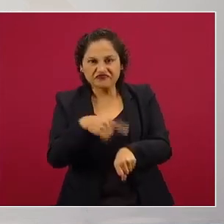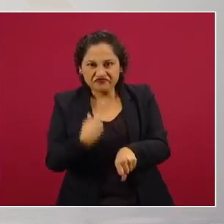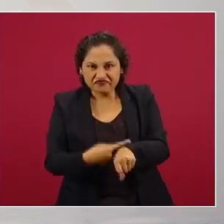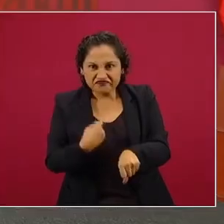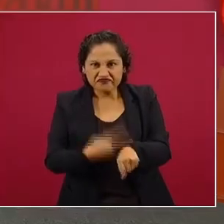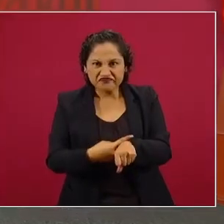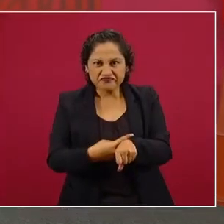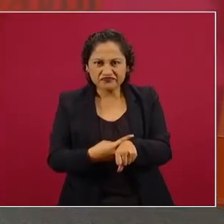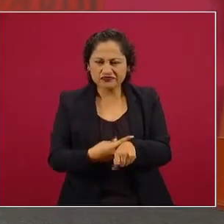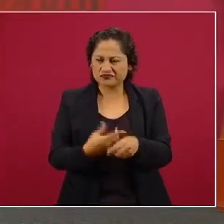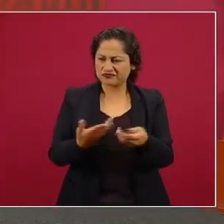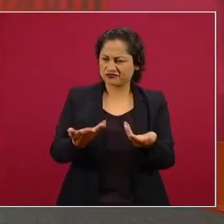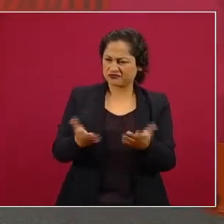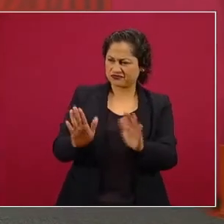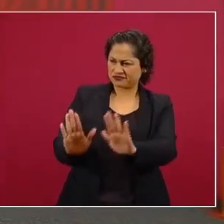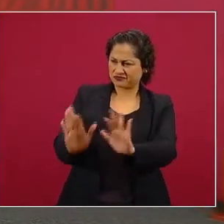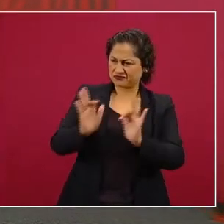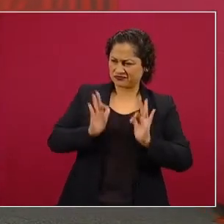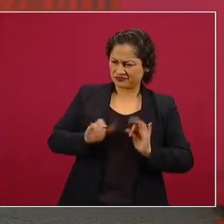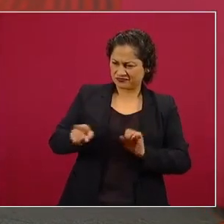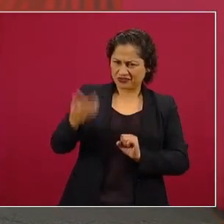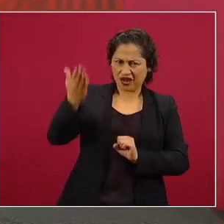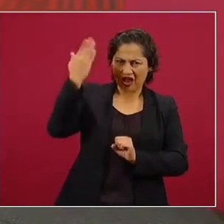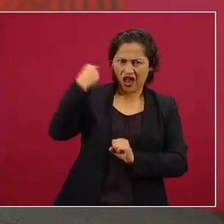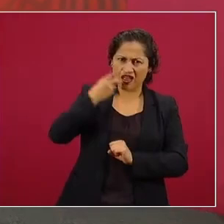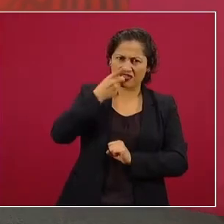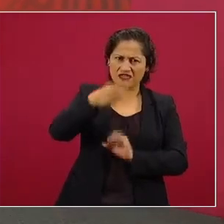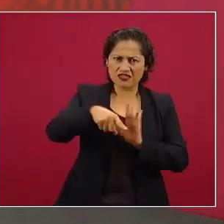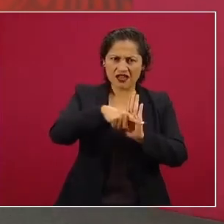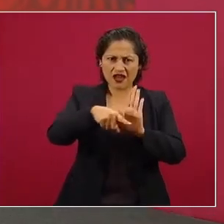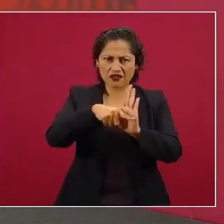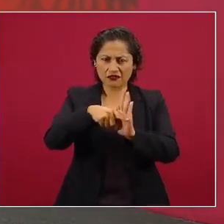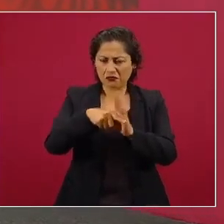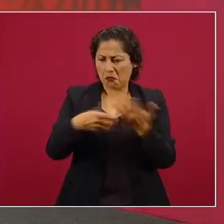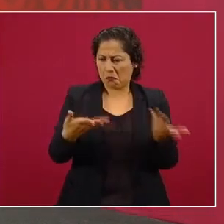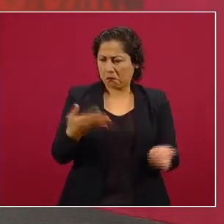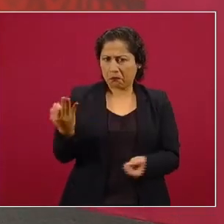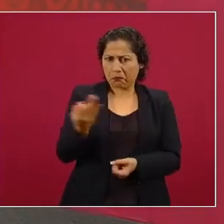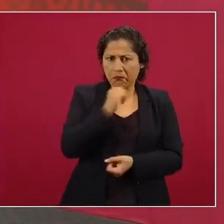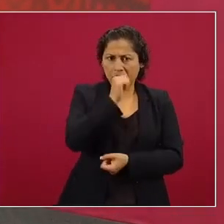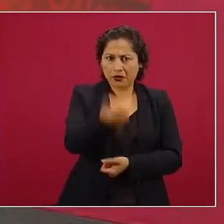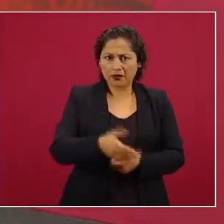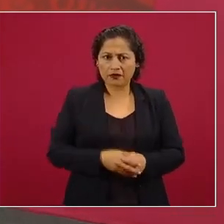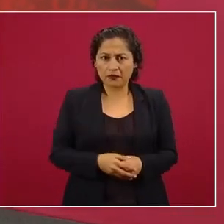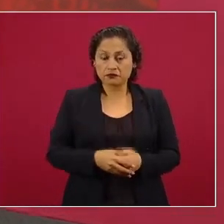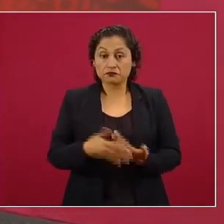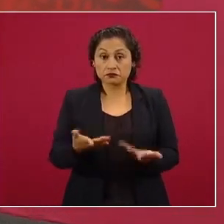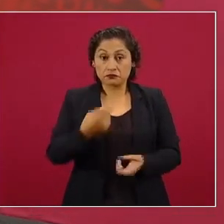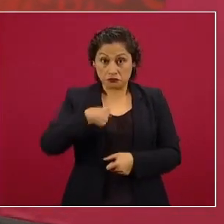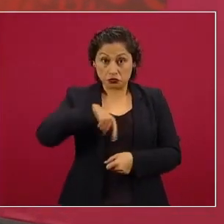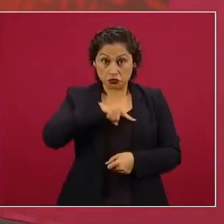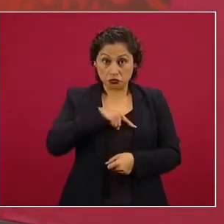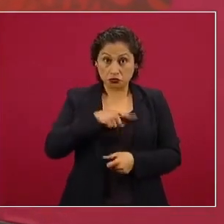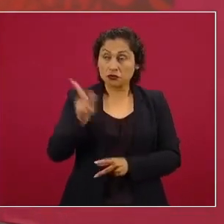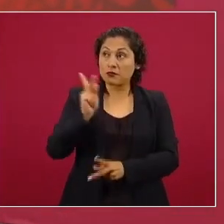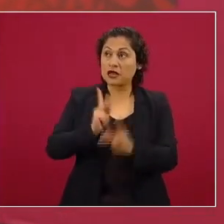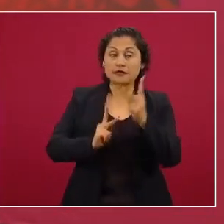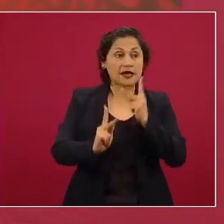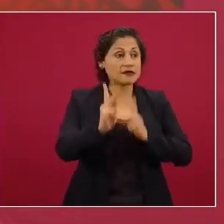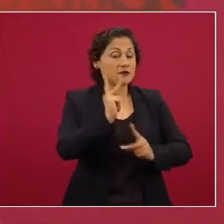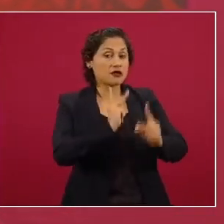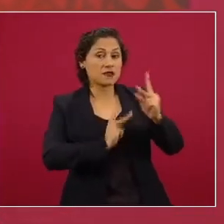No endeudamos al país como sucedió en otras partes.